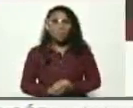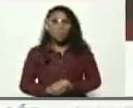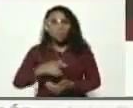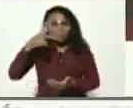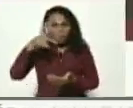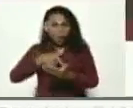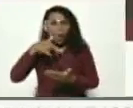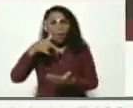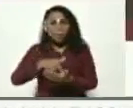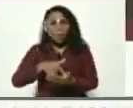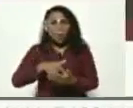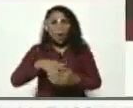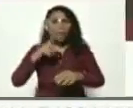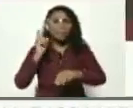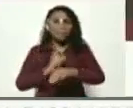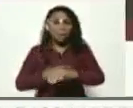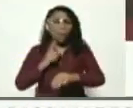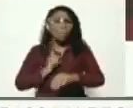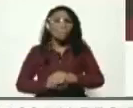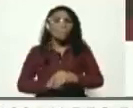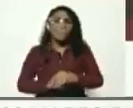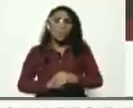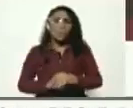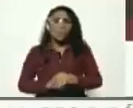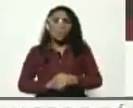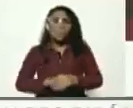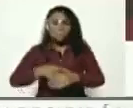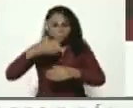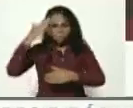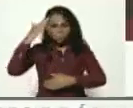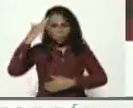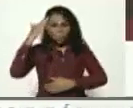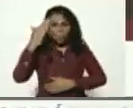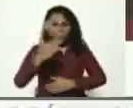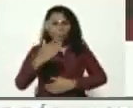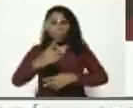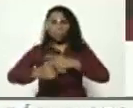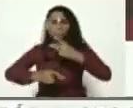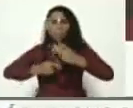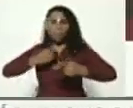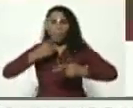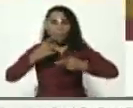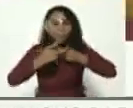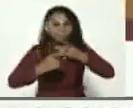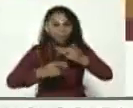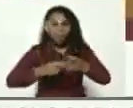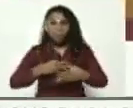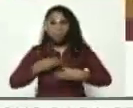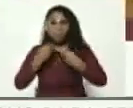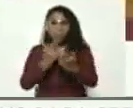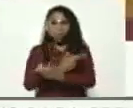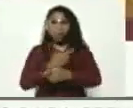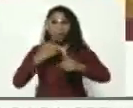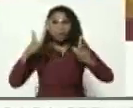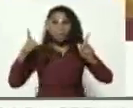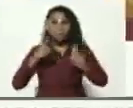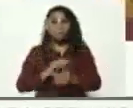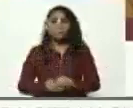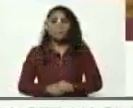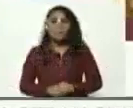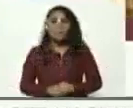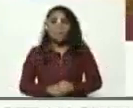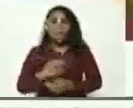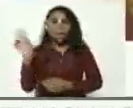Carabobo, la épica militar, política, que dio la libertad